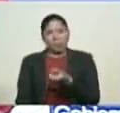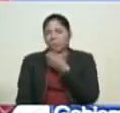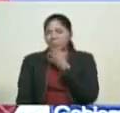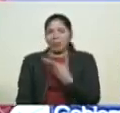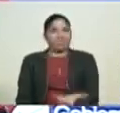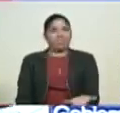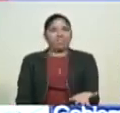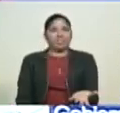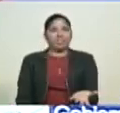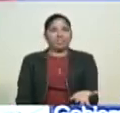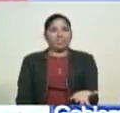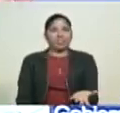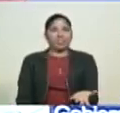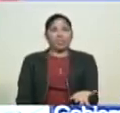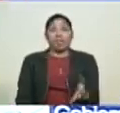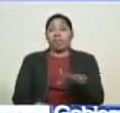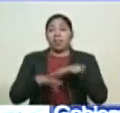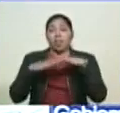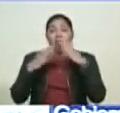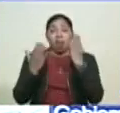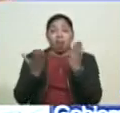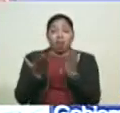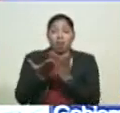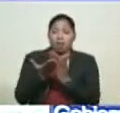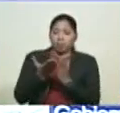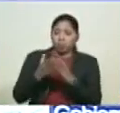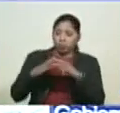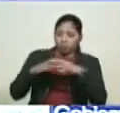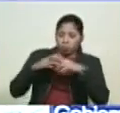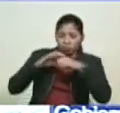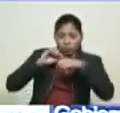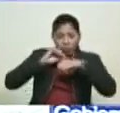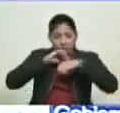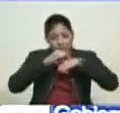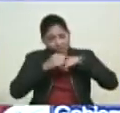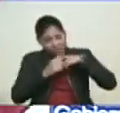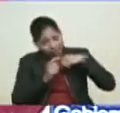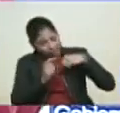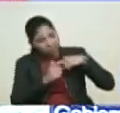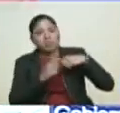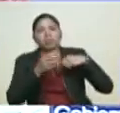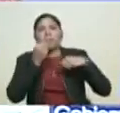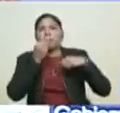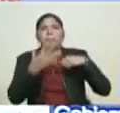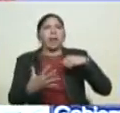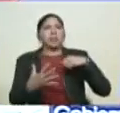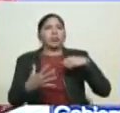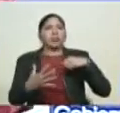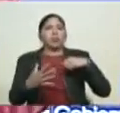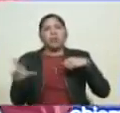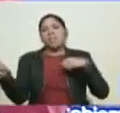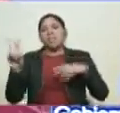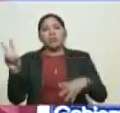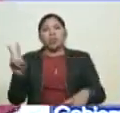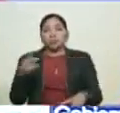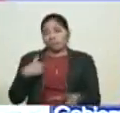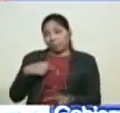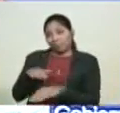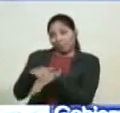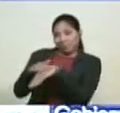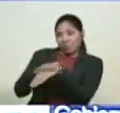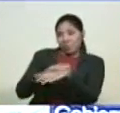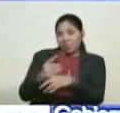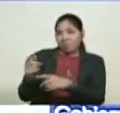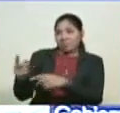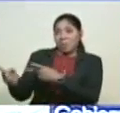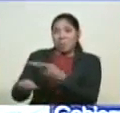nuestro país. País más hermoso del mundo. Me perdonan los invitados internacionales. País más bello del mundo. Con el pueblo más